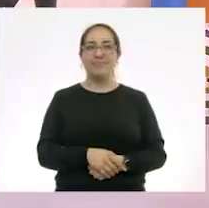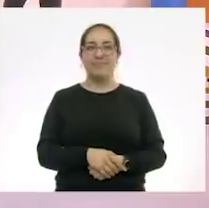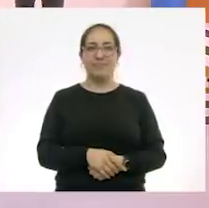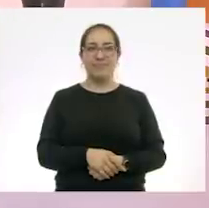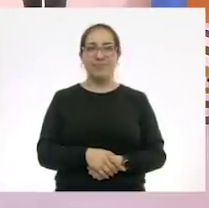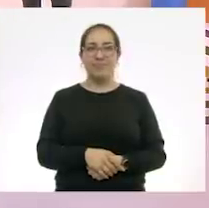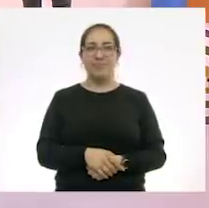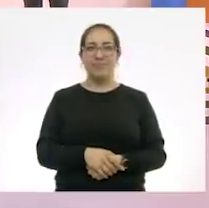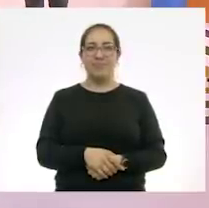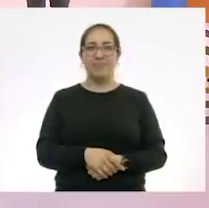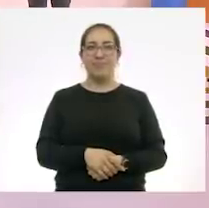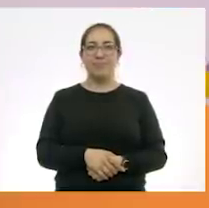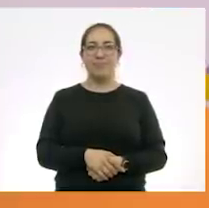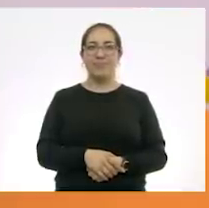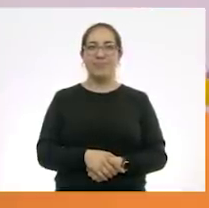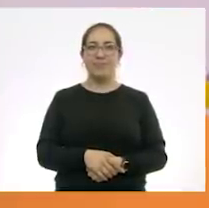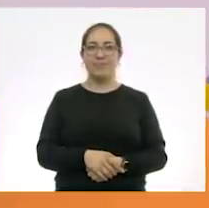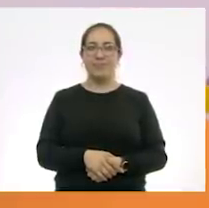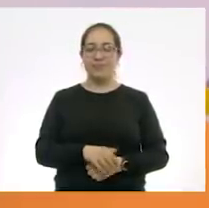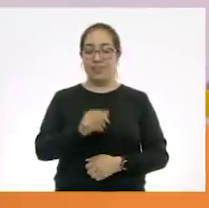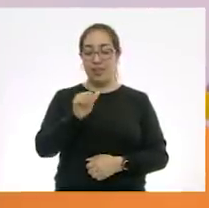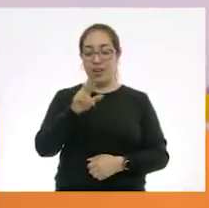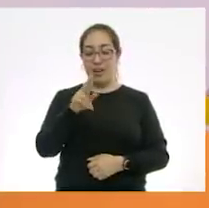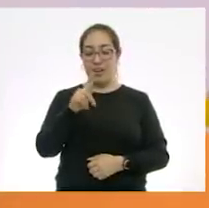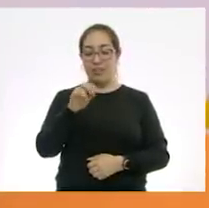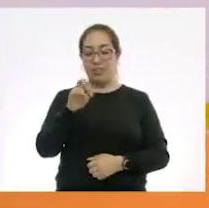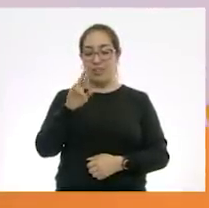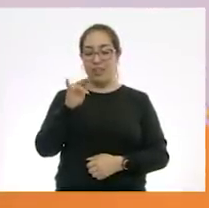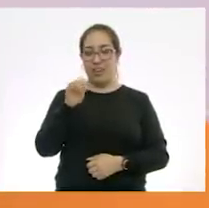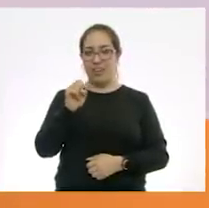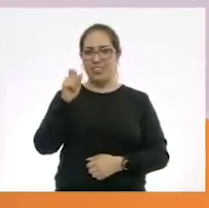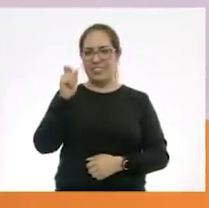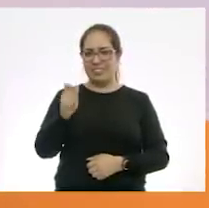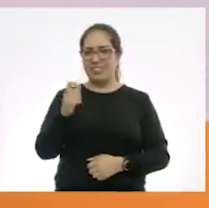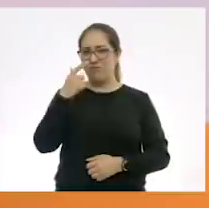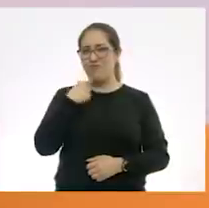Sí, entonces tenemos venas y arterias. Y arterias, así es.